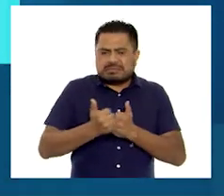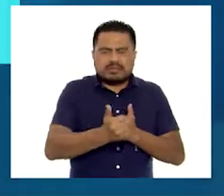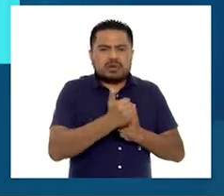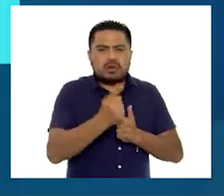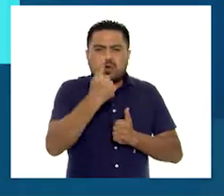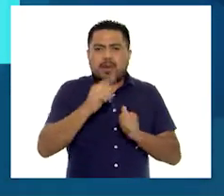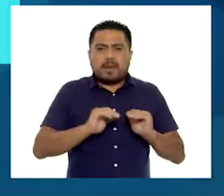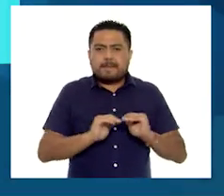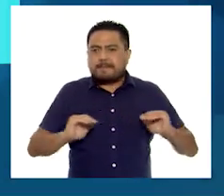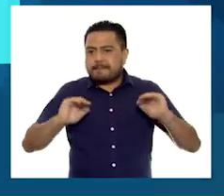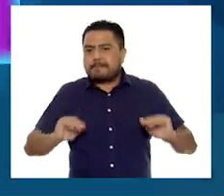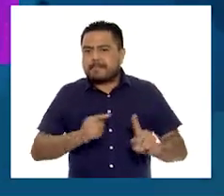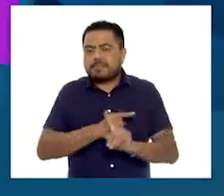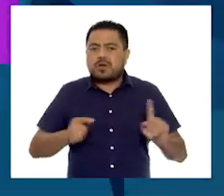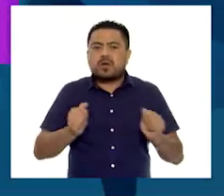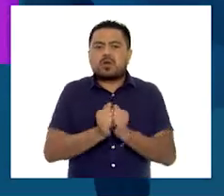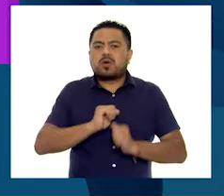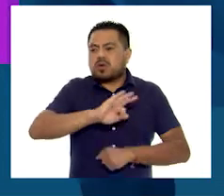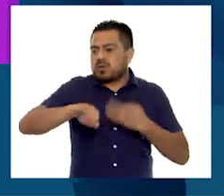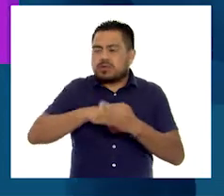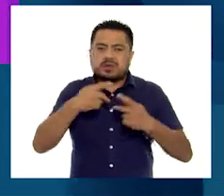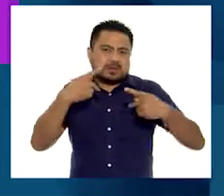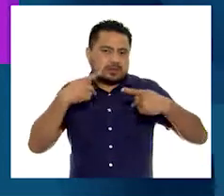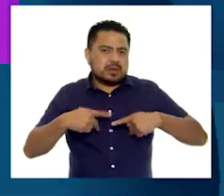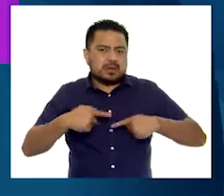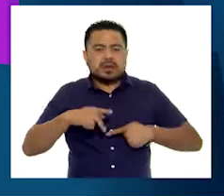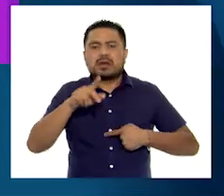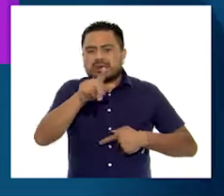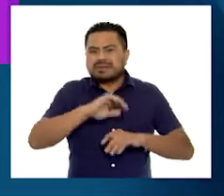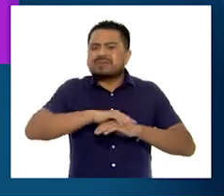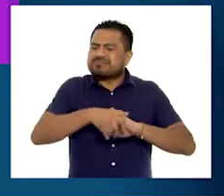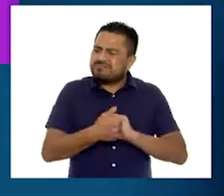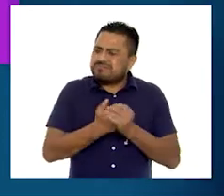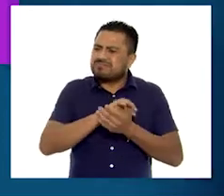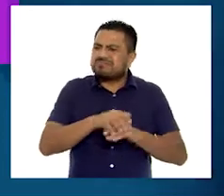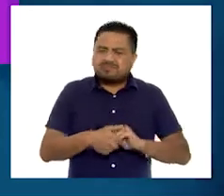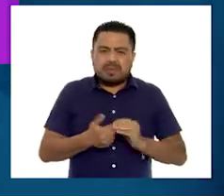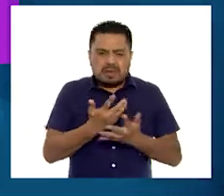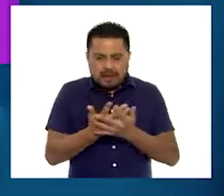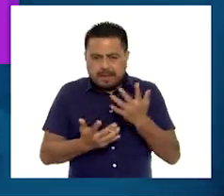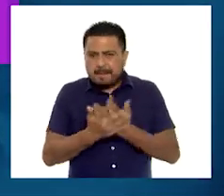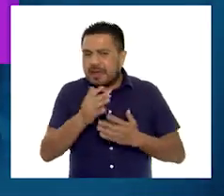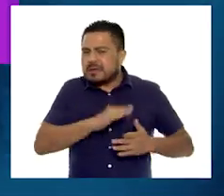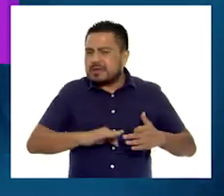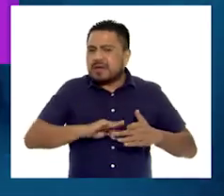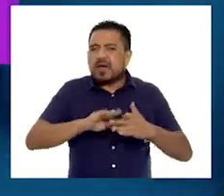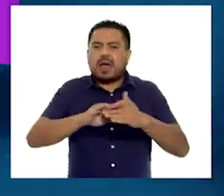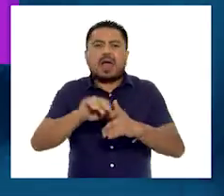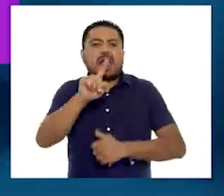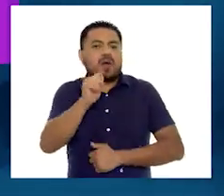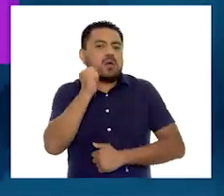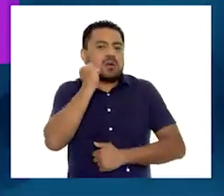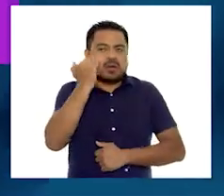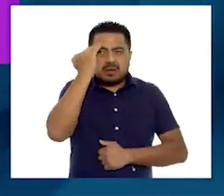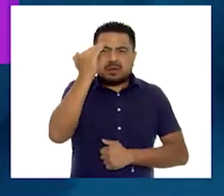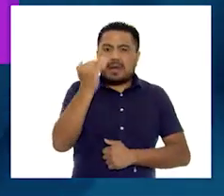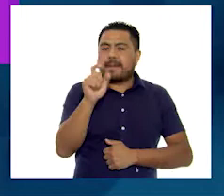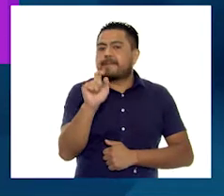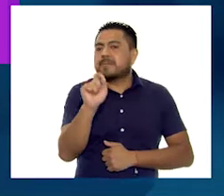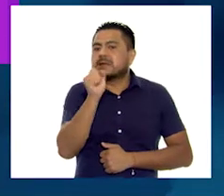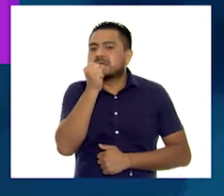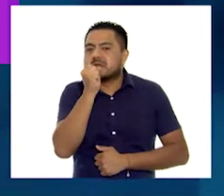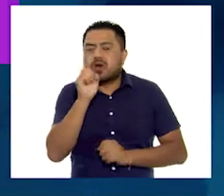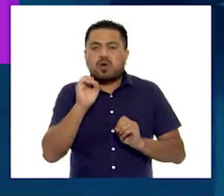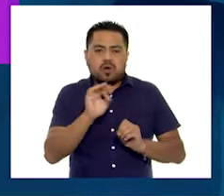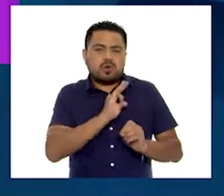de 1.5 metros entre tú y los demás. Lávate las manos muy seguido con agua y jabón por lo menos durante 20 segundos